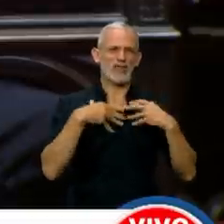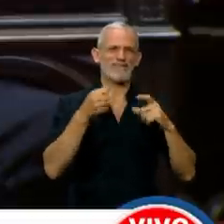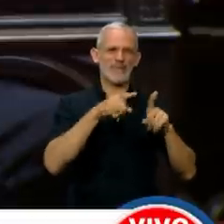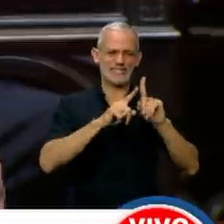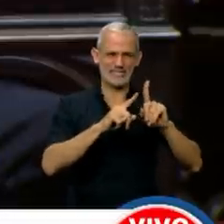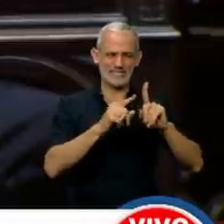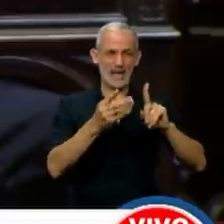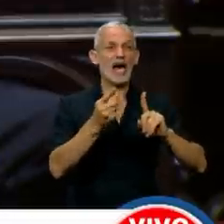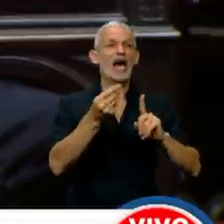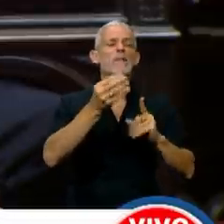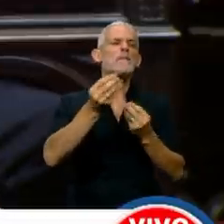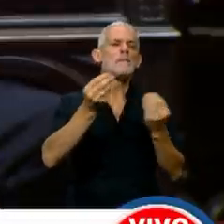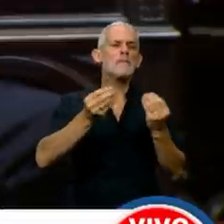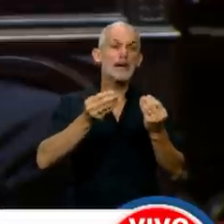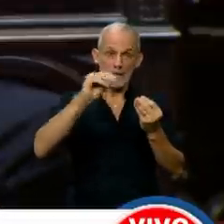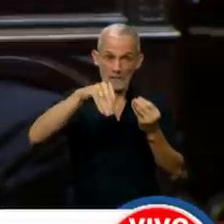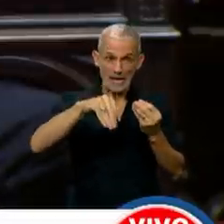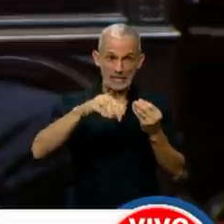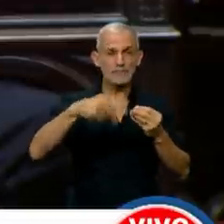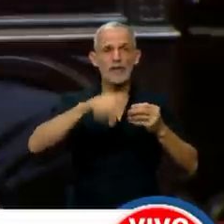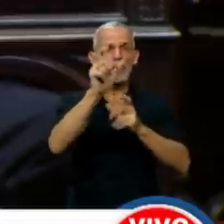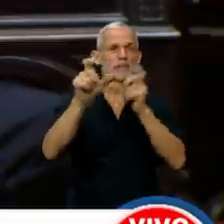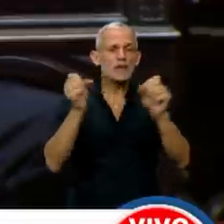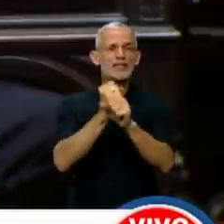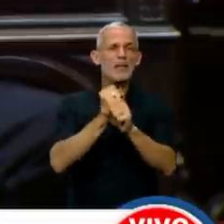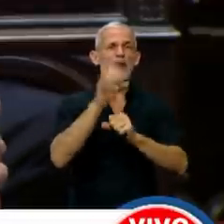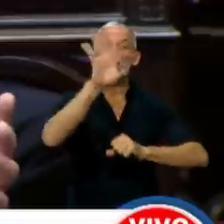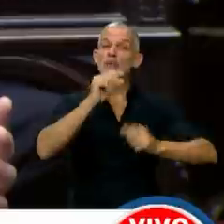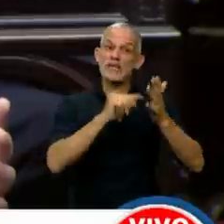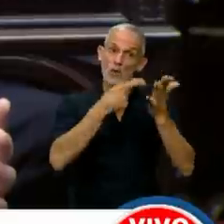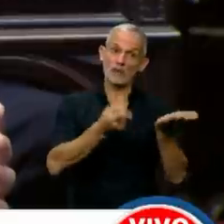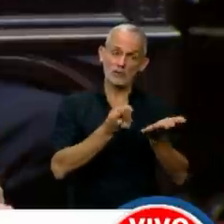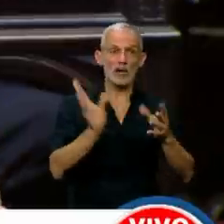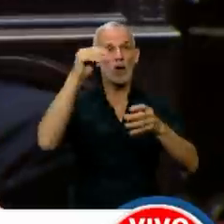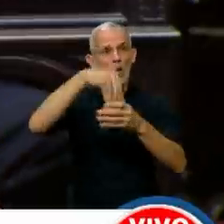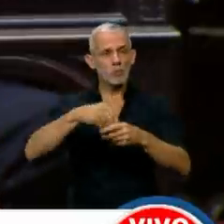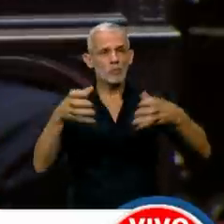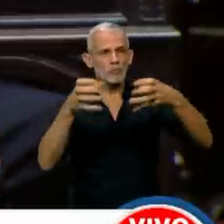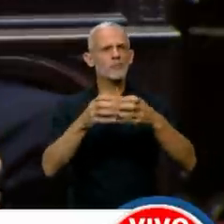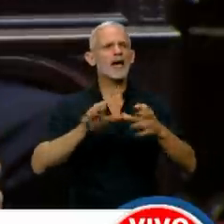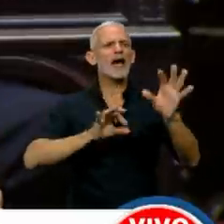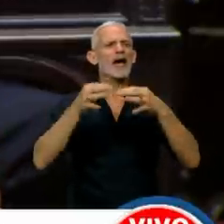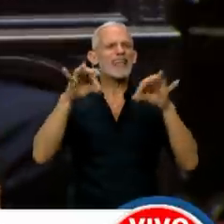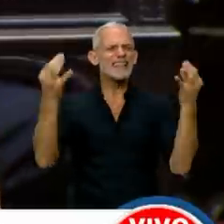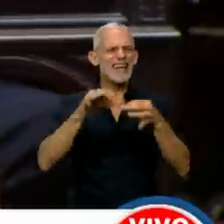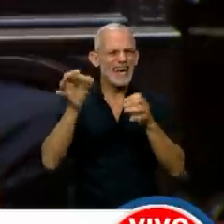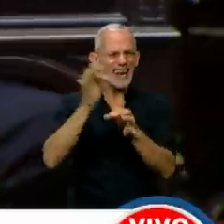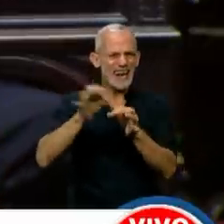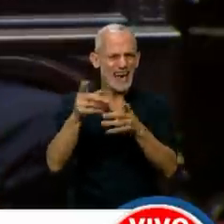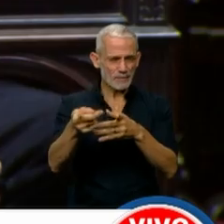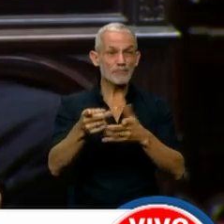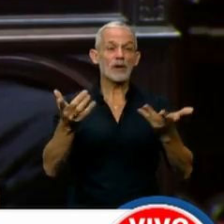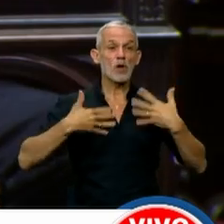sino que además trabajadores de la provincia buenos aires- que son parte del clúster textil que hoy les está proveyendo